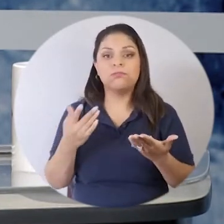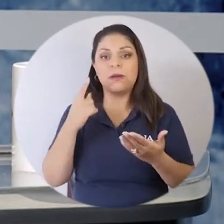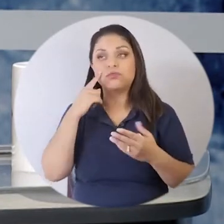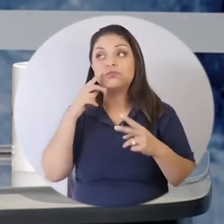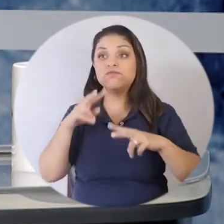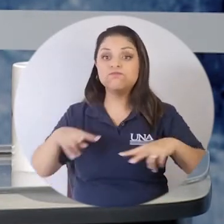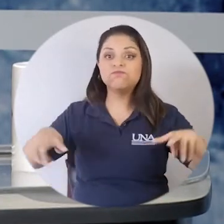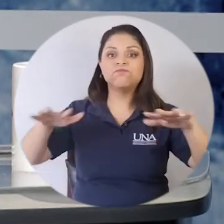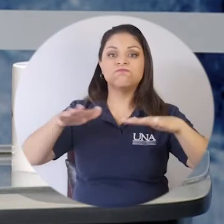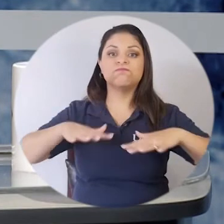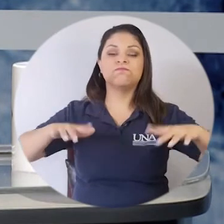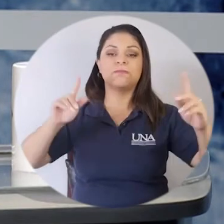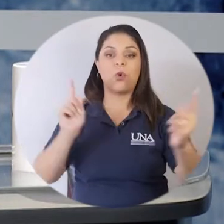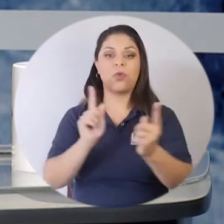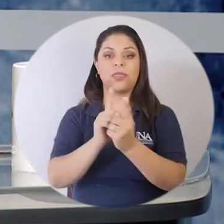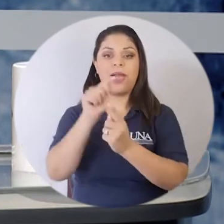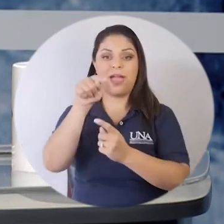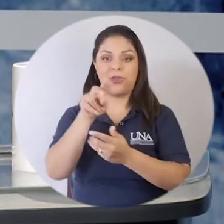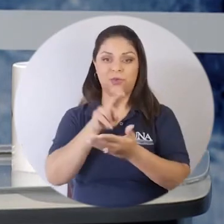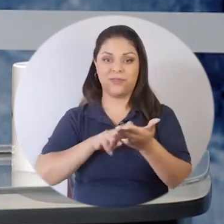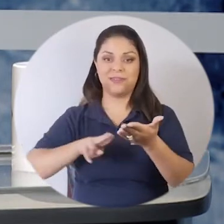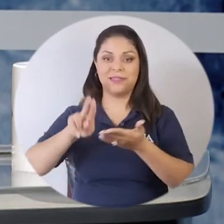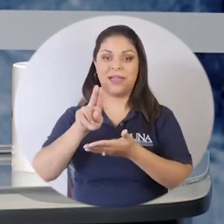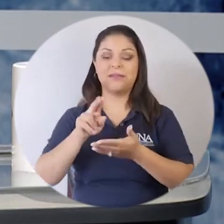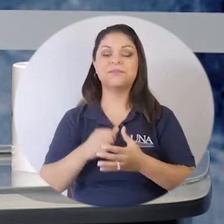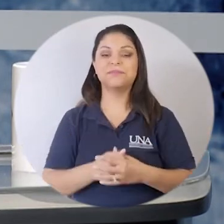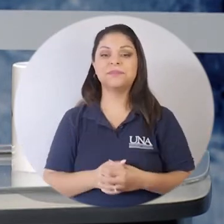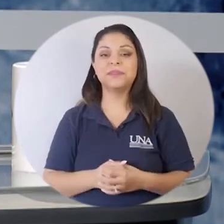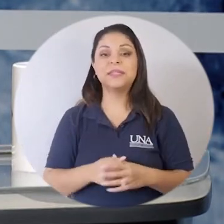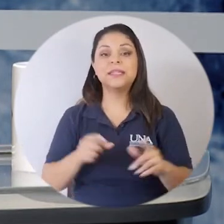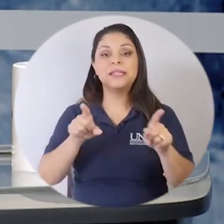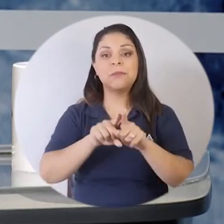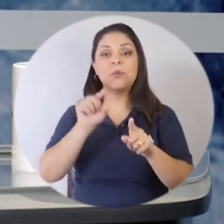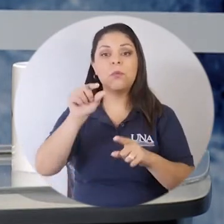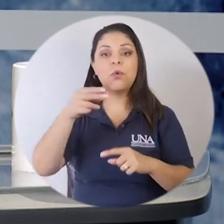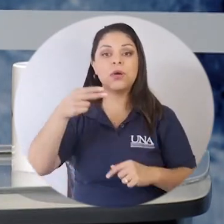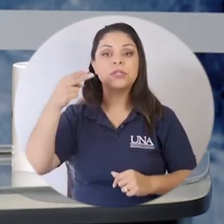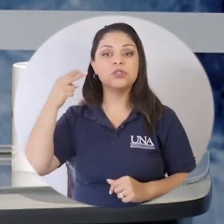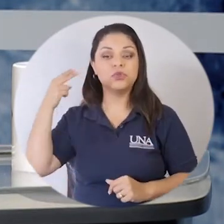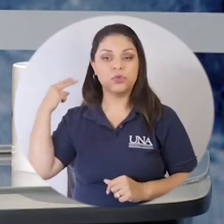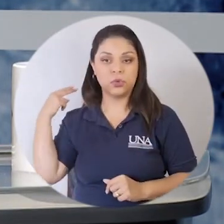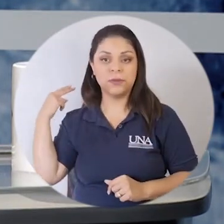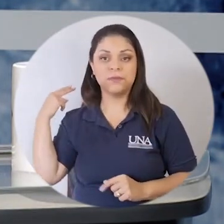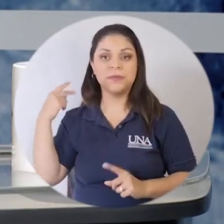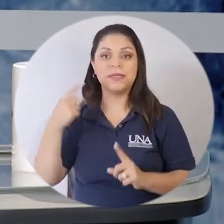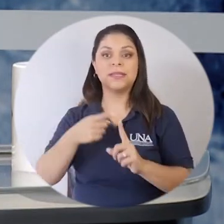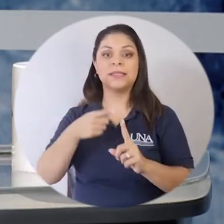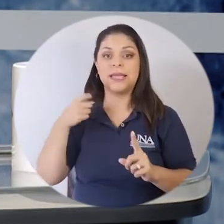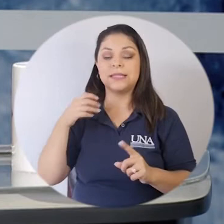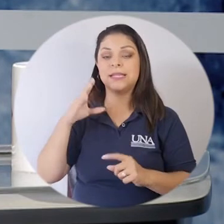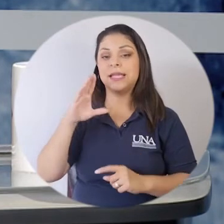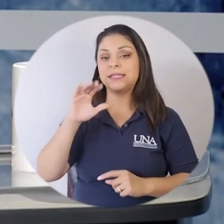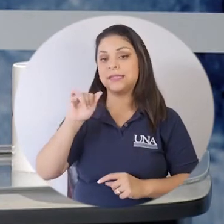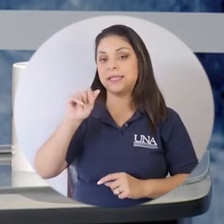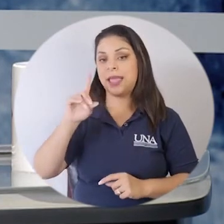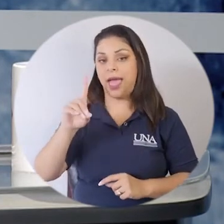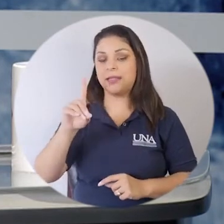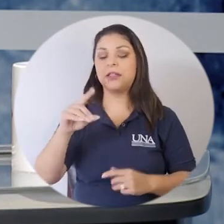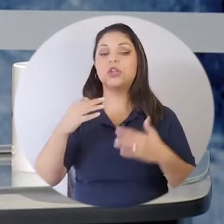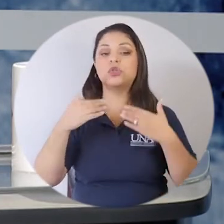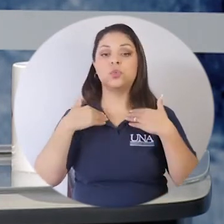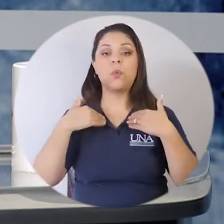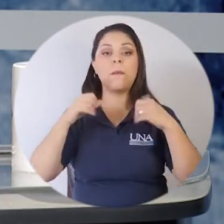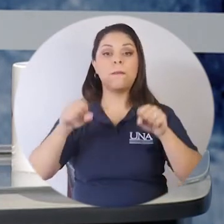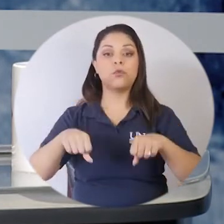a encontrar a la universidad. Y bueno, también un poquito históricamente desde la CIAT se tuvo